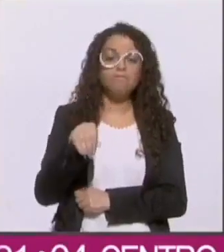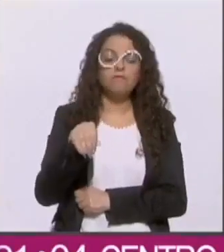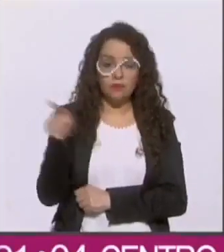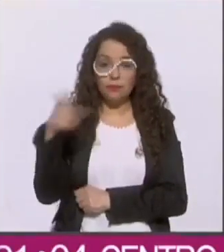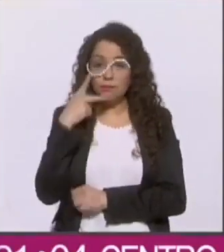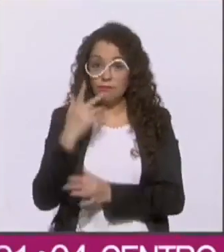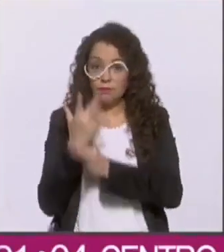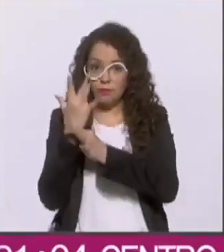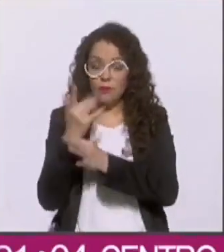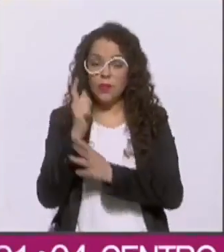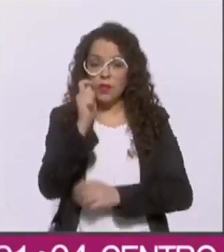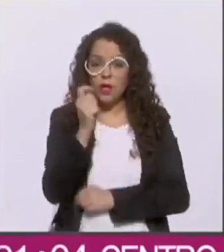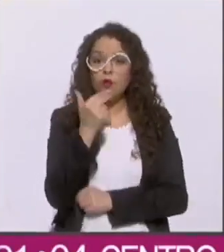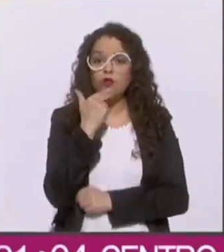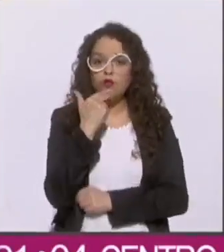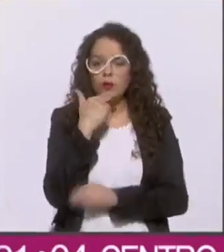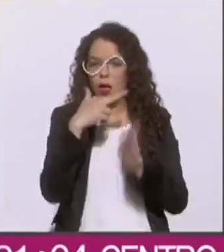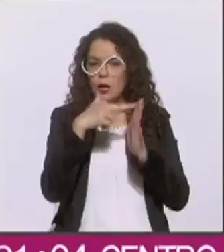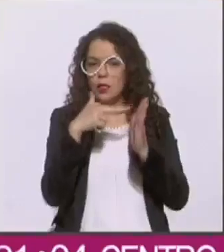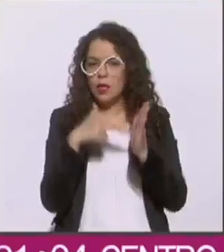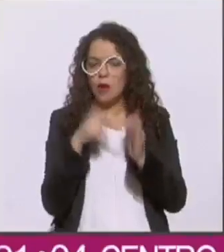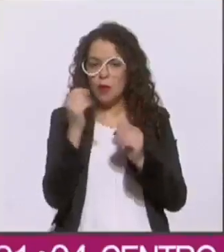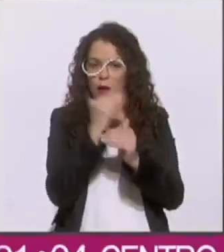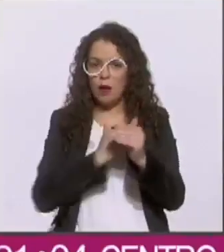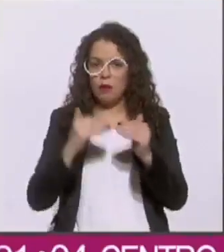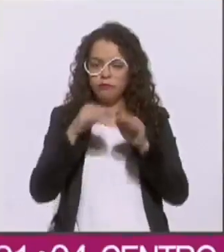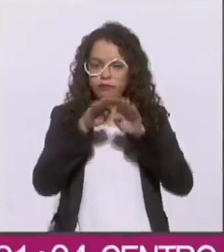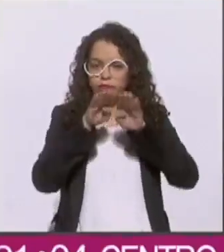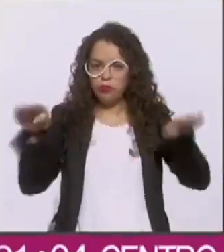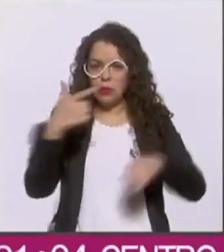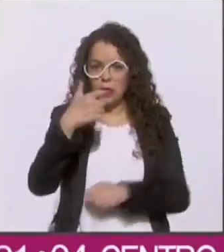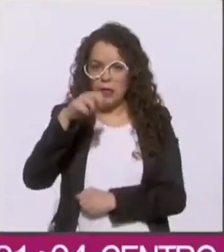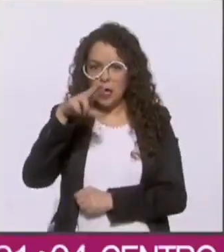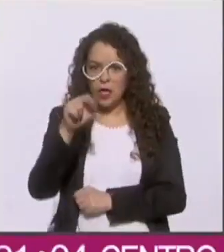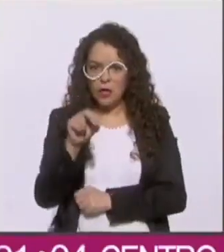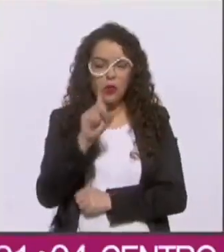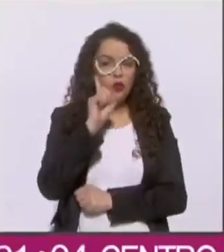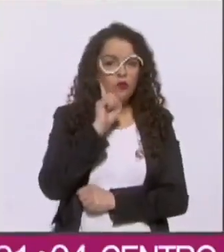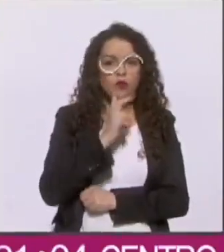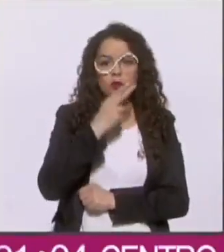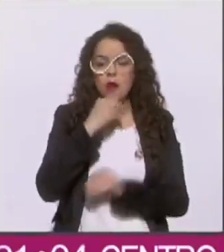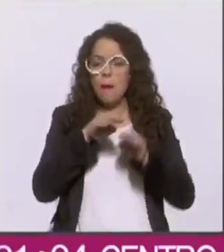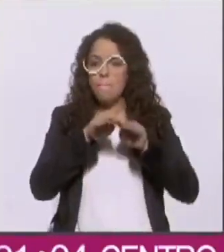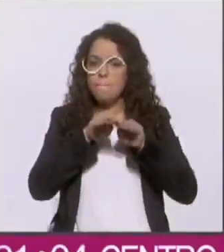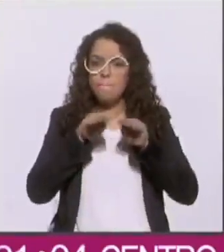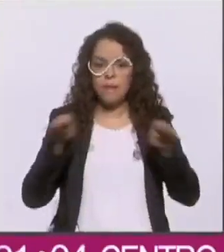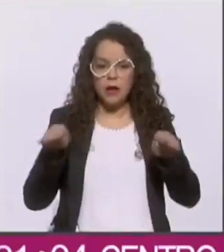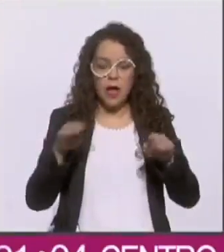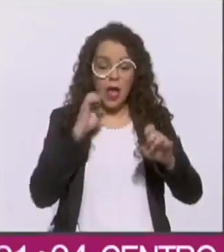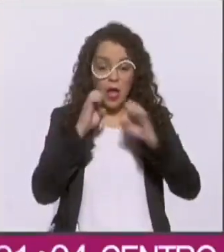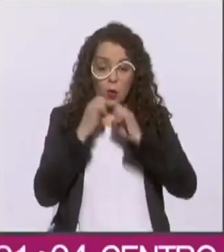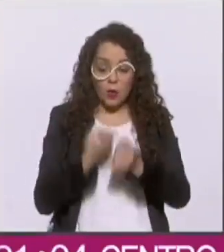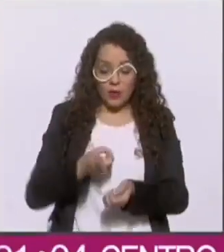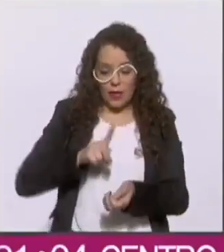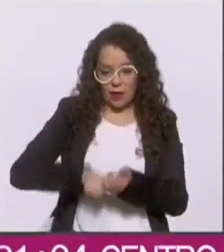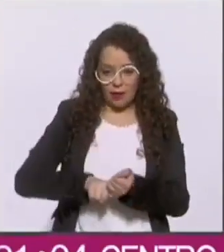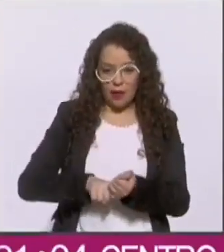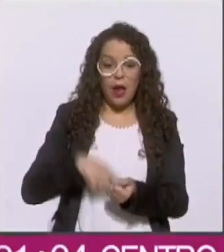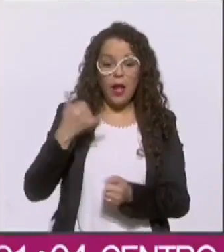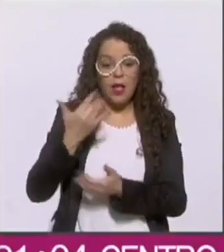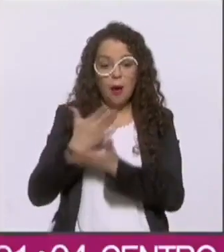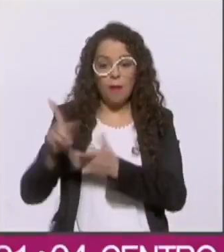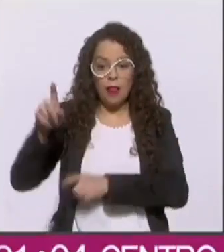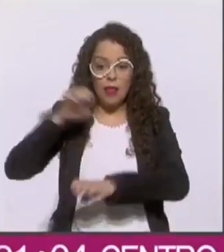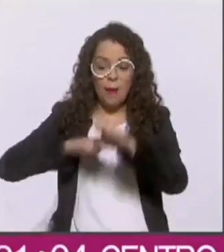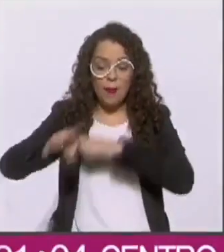el criterio de la paridad de género con base en los resultados de la encuesta interna y de las que realizaron 2 empresas